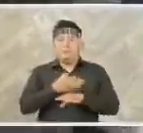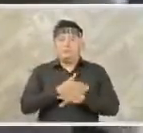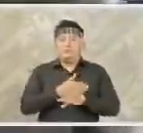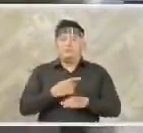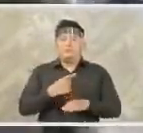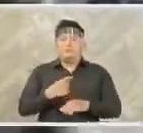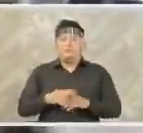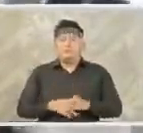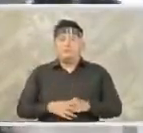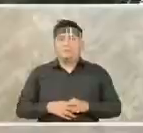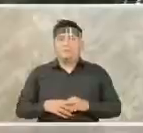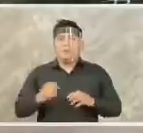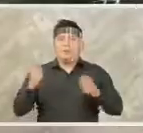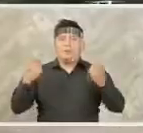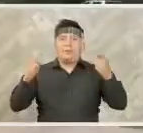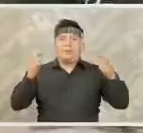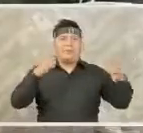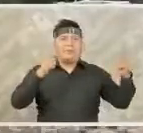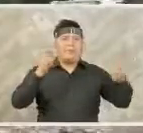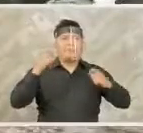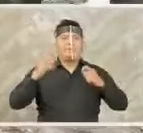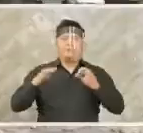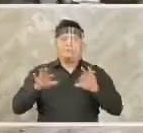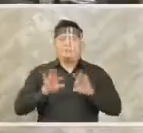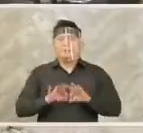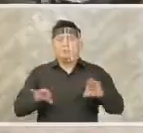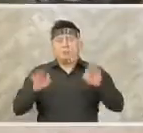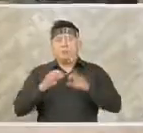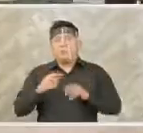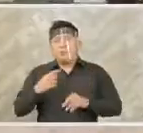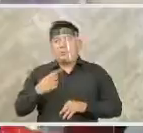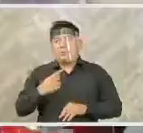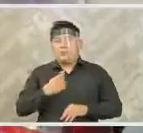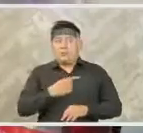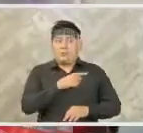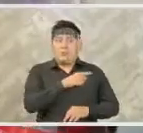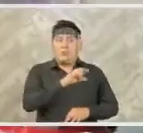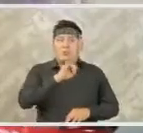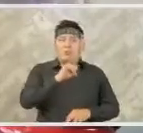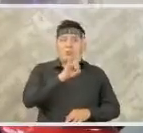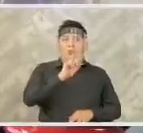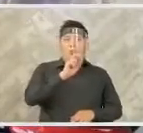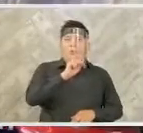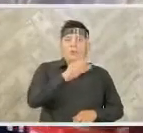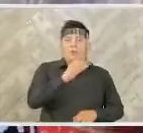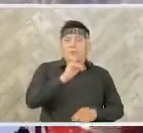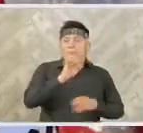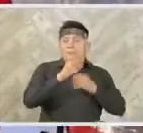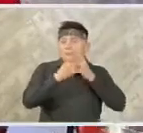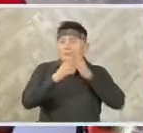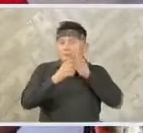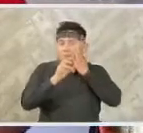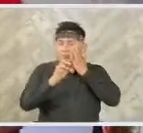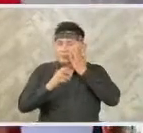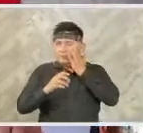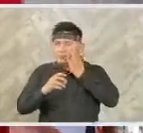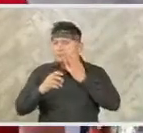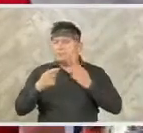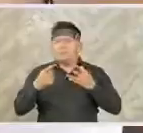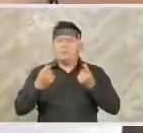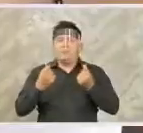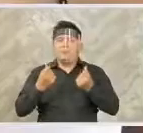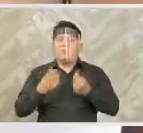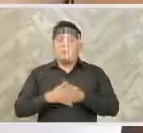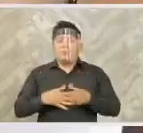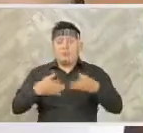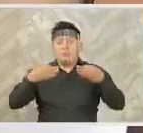bloque, la comercialización directa. Como decía Juan Diego, el gran número de intermediarios hace que el precio justo que se le paga, el